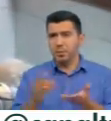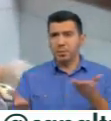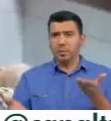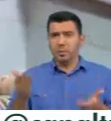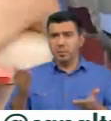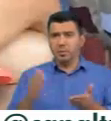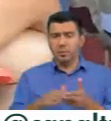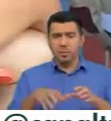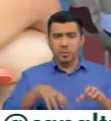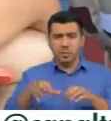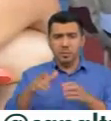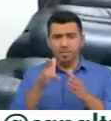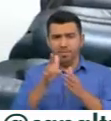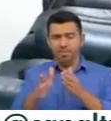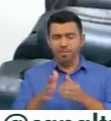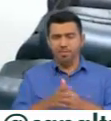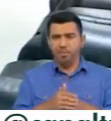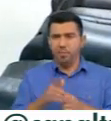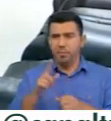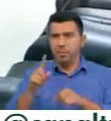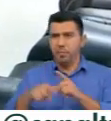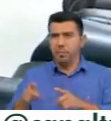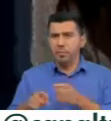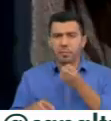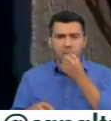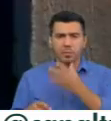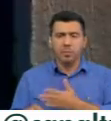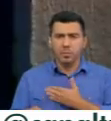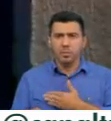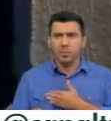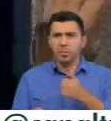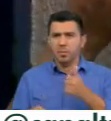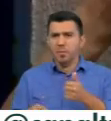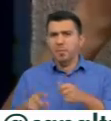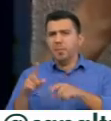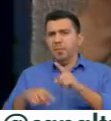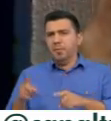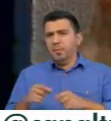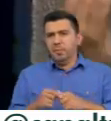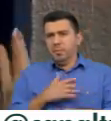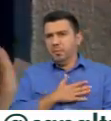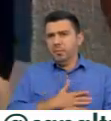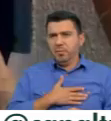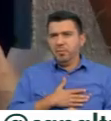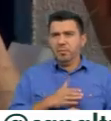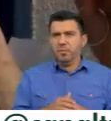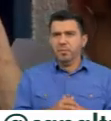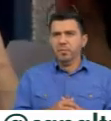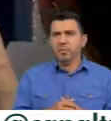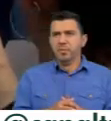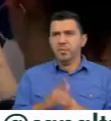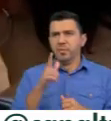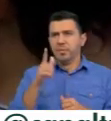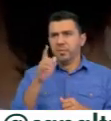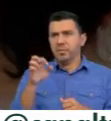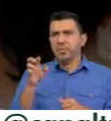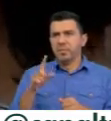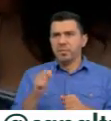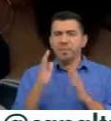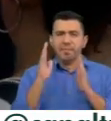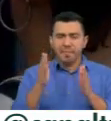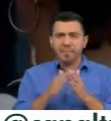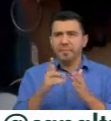sistema de atención en urgencias pues mientras unos están satisfechos y han estado pendiente de la misma dps ésta ha estado pendiente